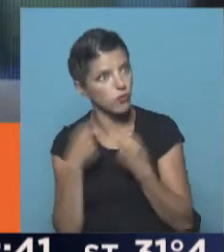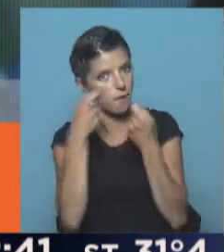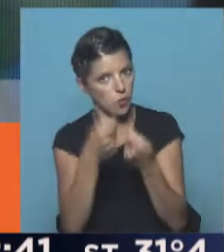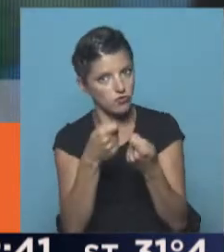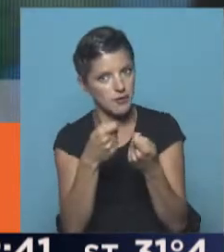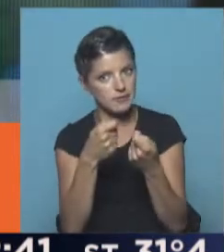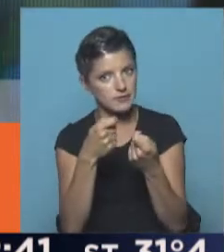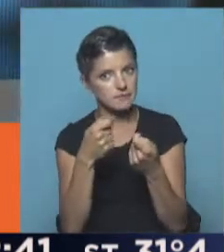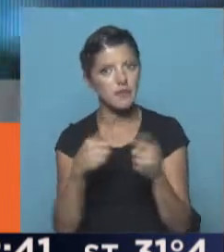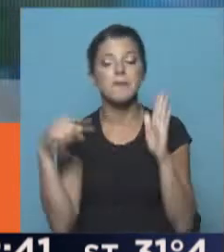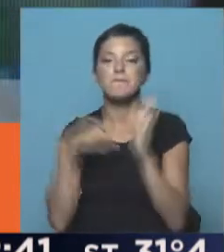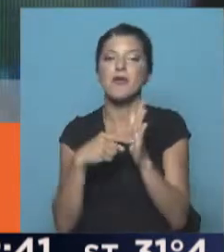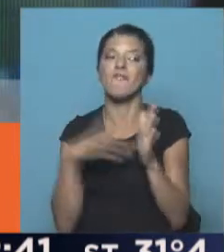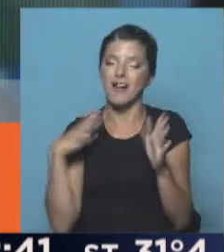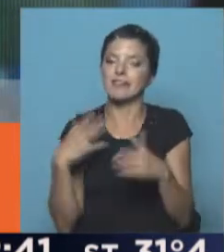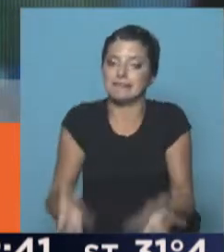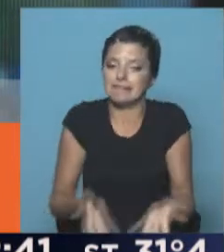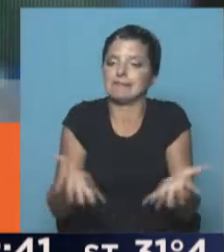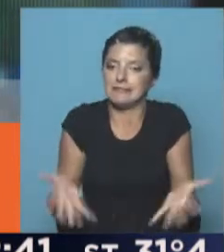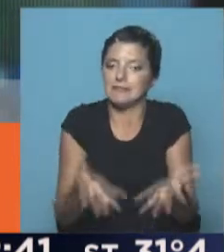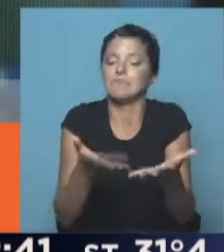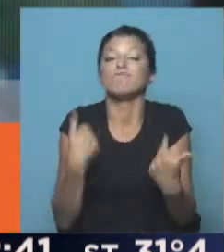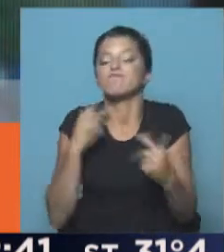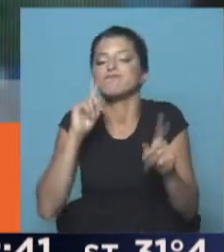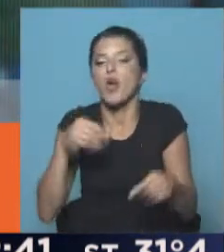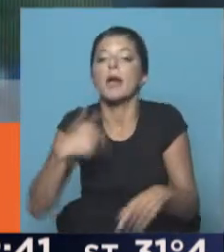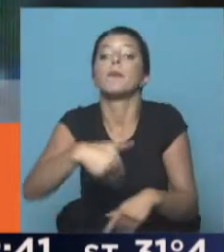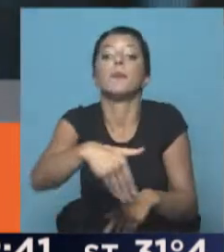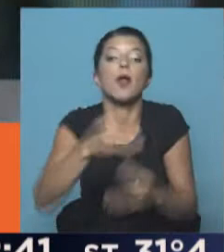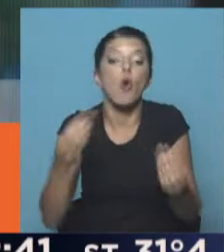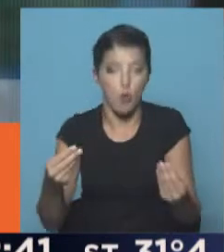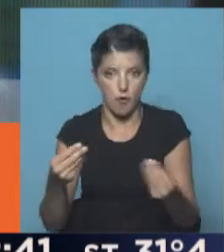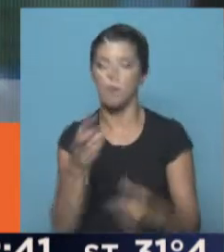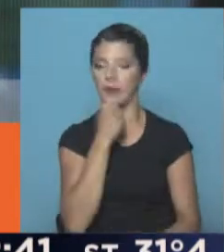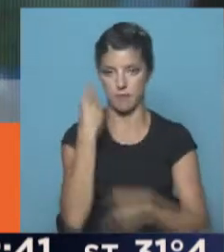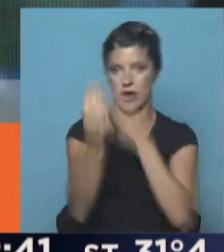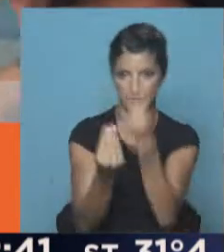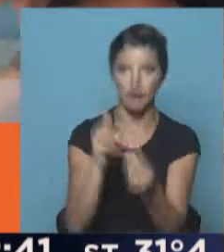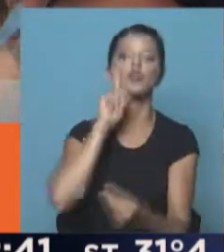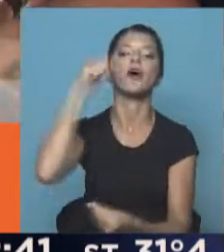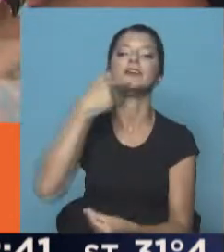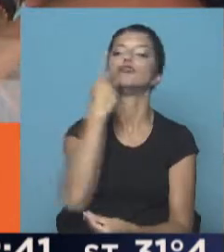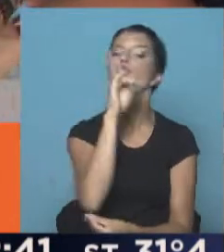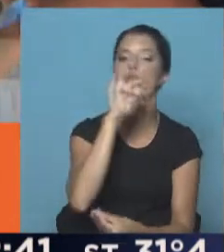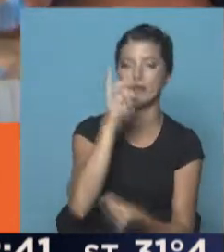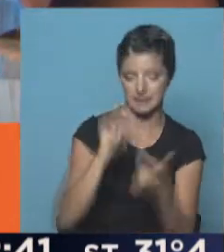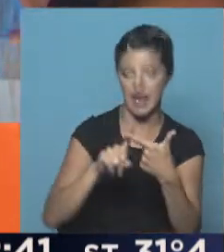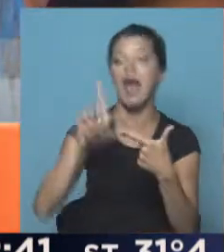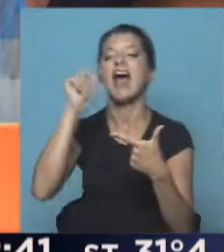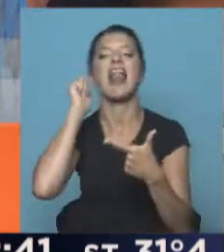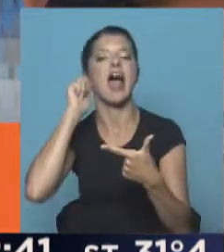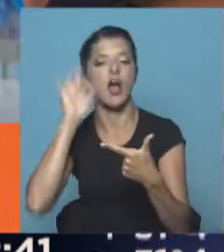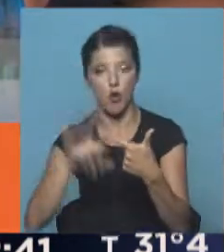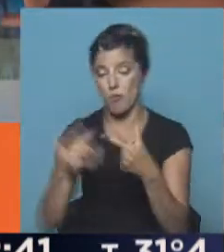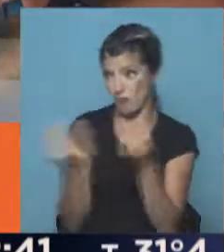esto y todavía no arranca habrá que ver cómo será bueno los candidatos insulsa lagos y gente muy